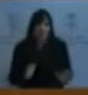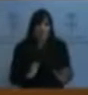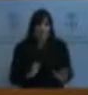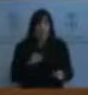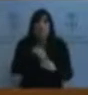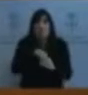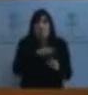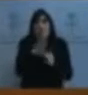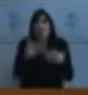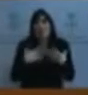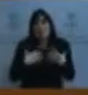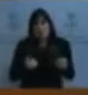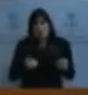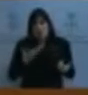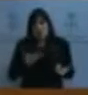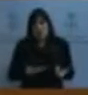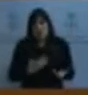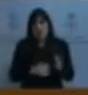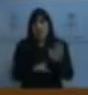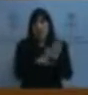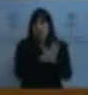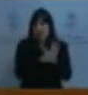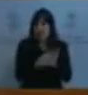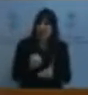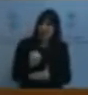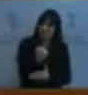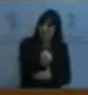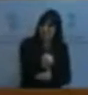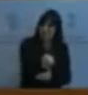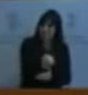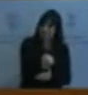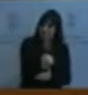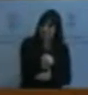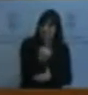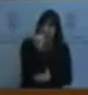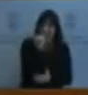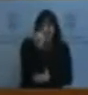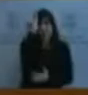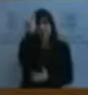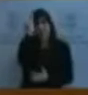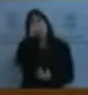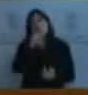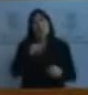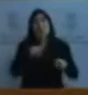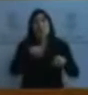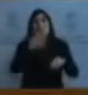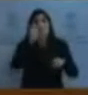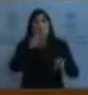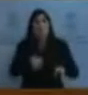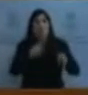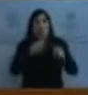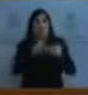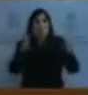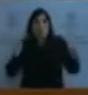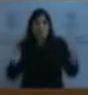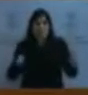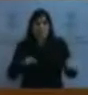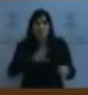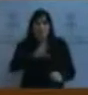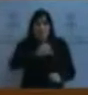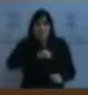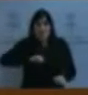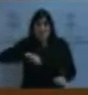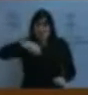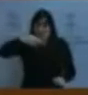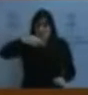de apoyo a la iniciativa y al emprendimiento, somos la única comunidad autónoma, al igual que Andalucía, al igual